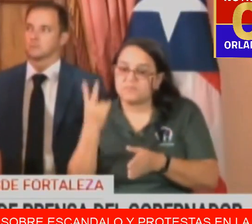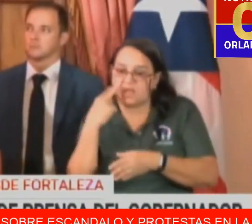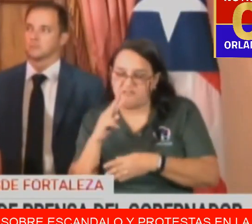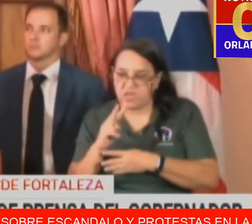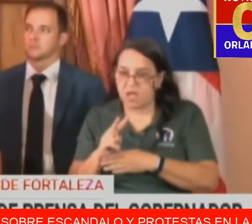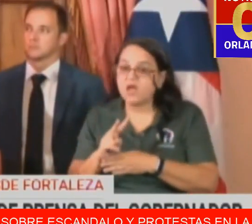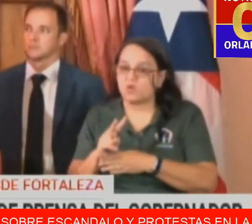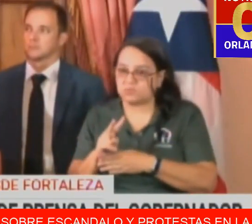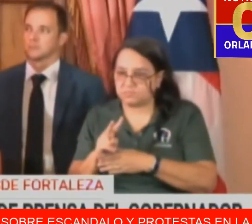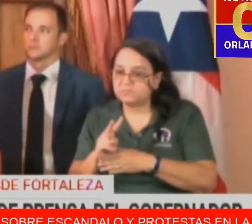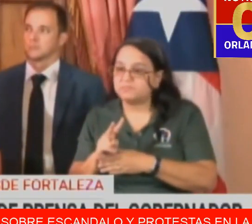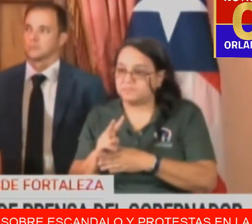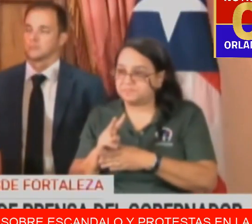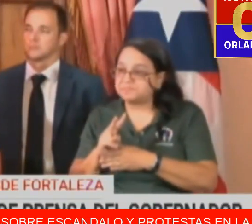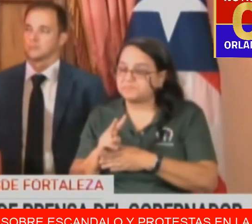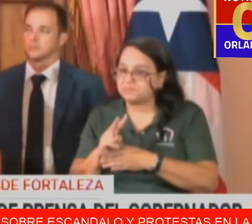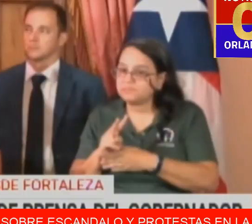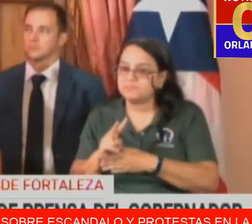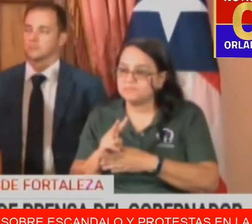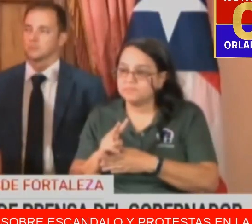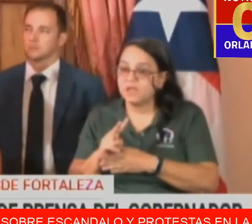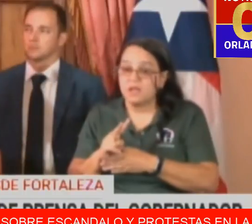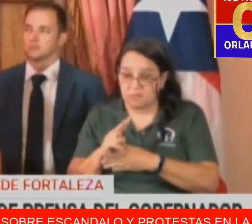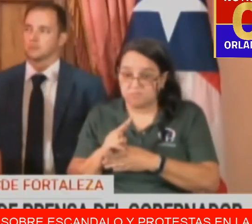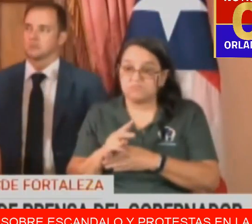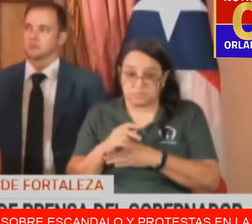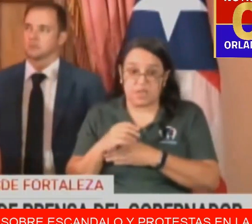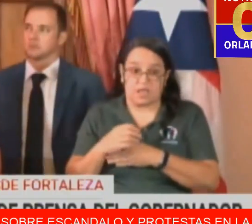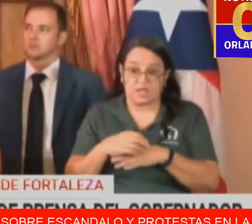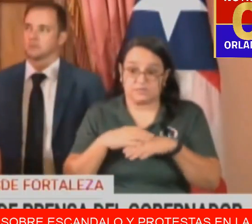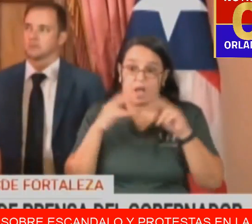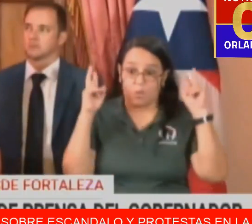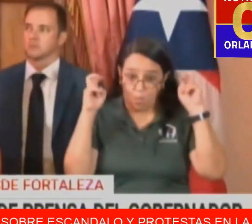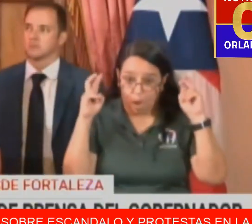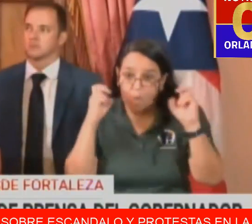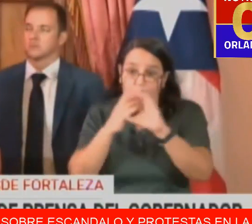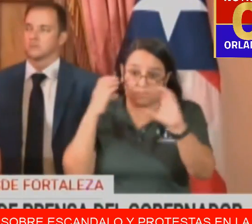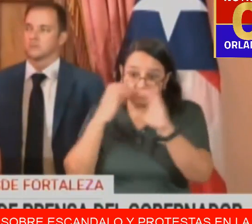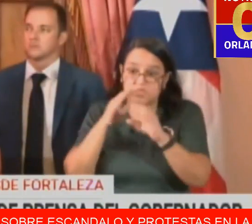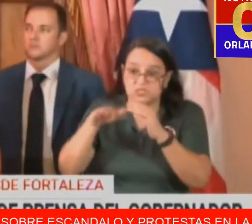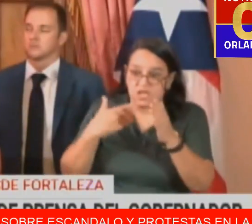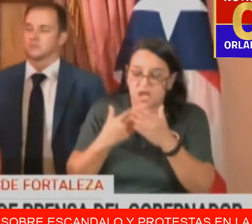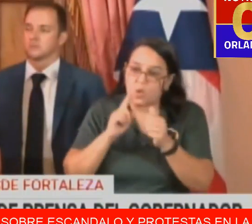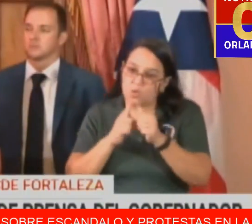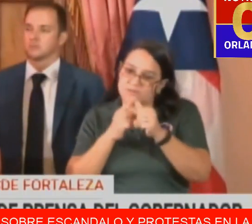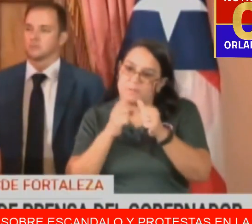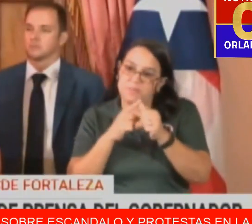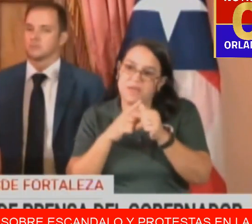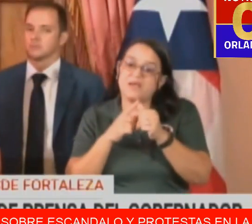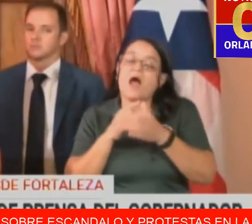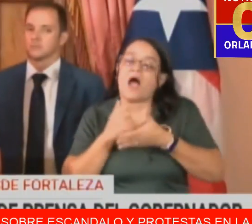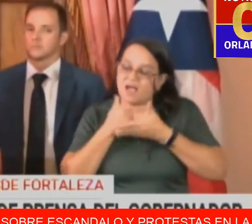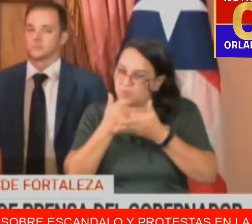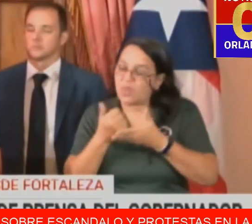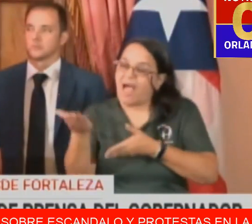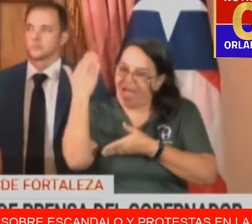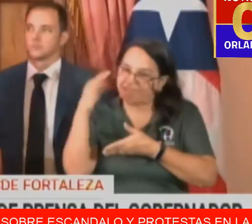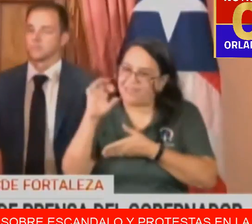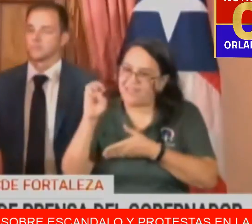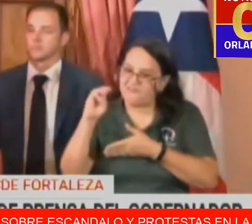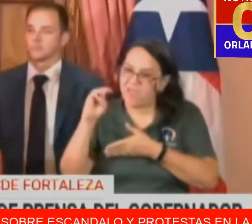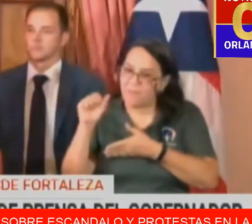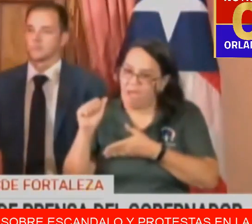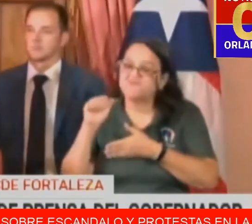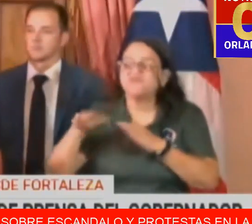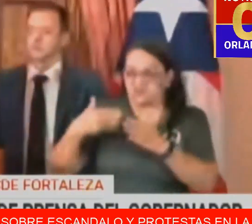que vieron a esas guaguas llegar con la primera ayuda antes de que inclusive FEMA llegara. O sea, que son